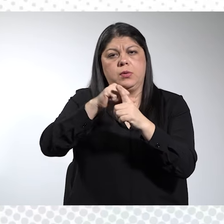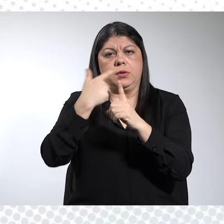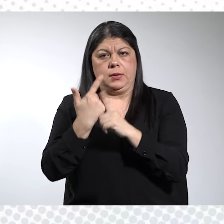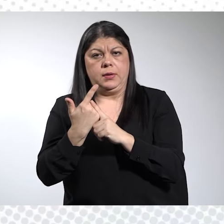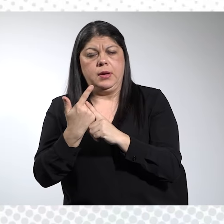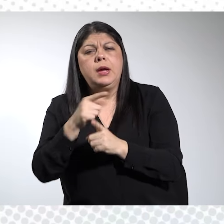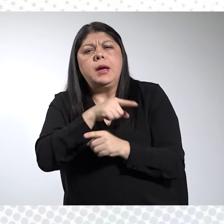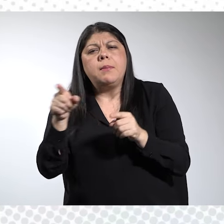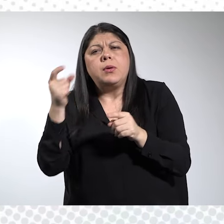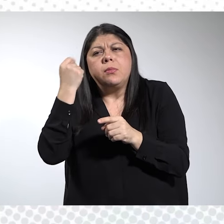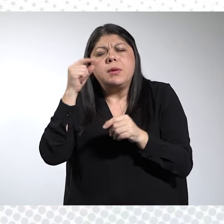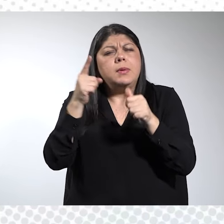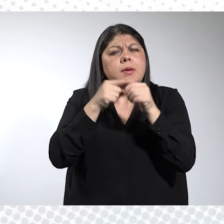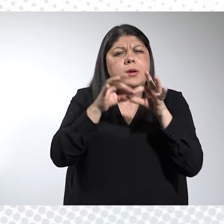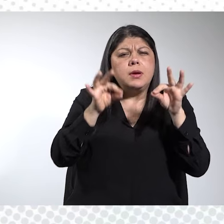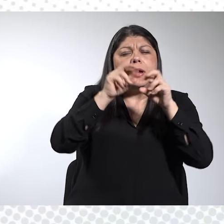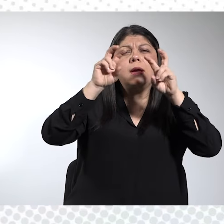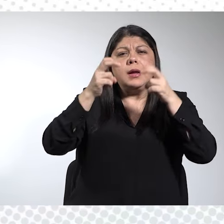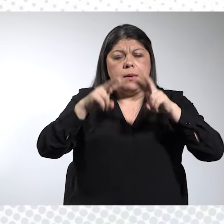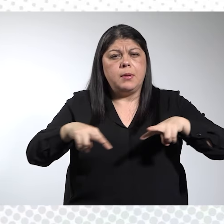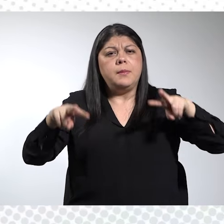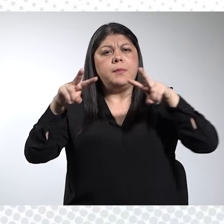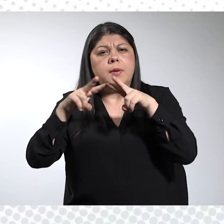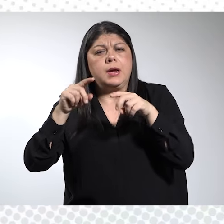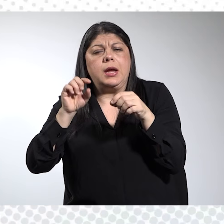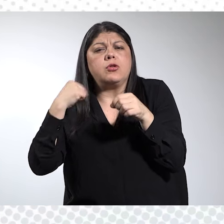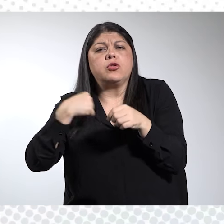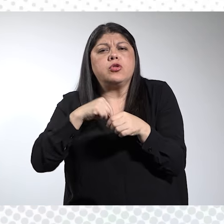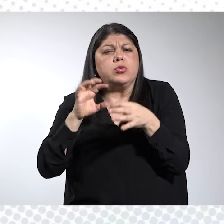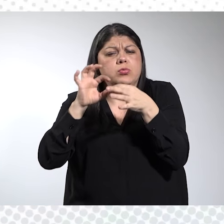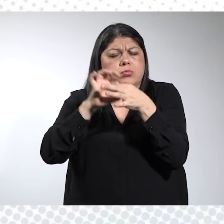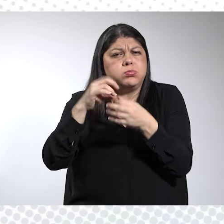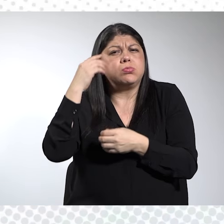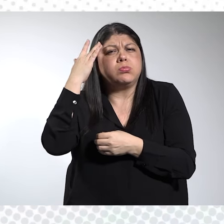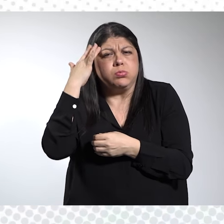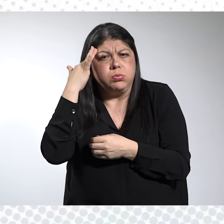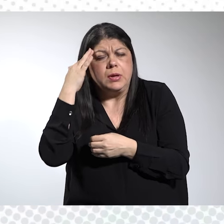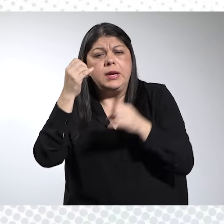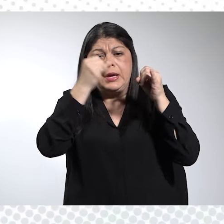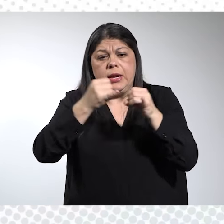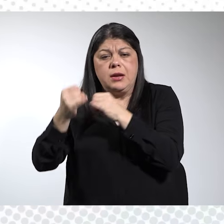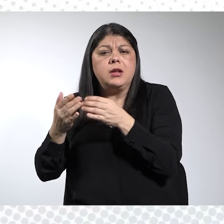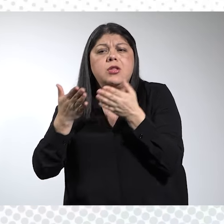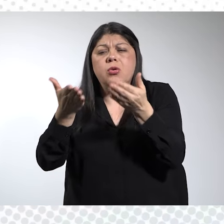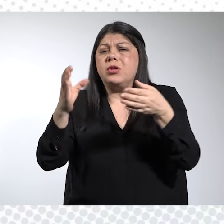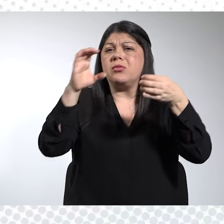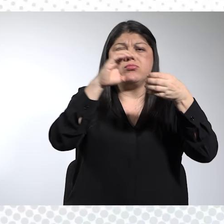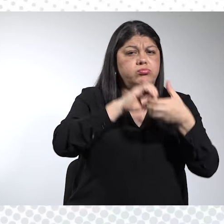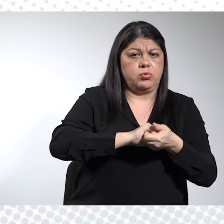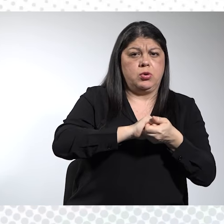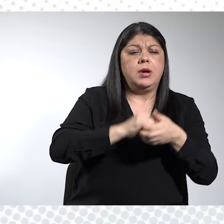social. Y comprender sobre todo en el tema de valores, que esto es lo que más nos preocupa, que el individualismo no